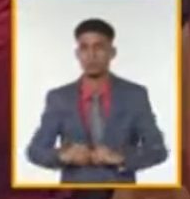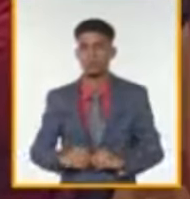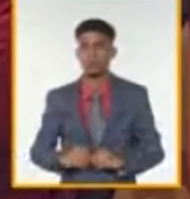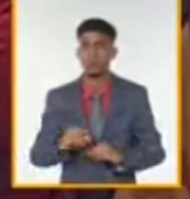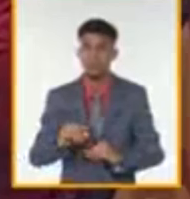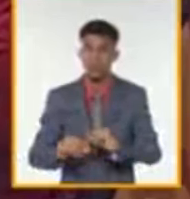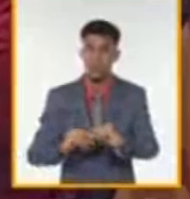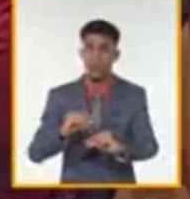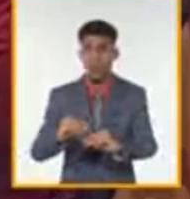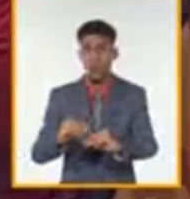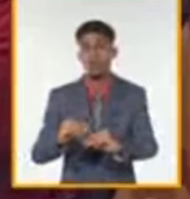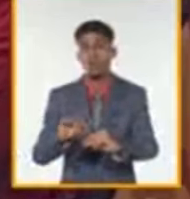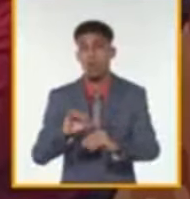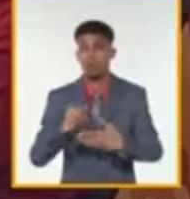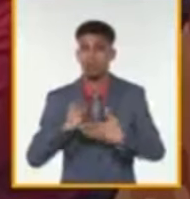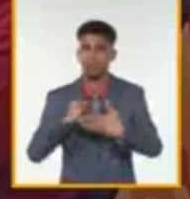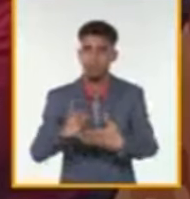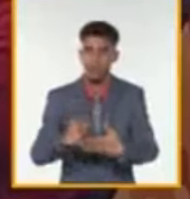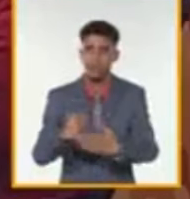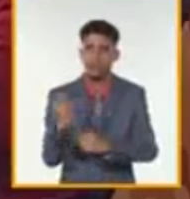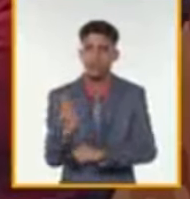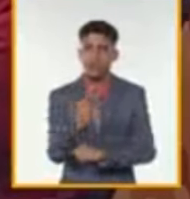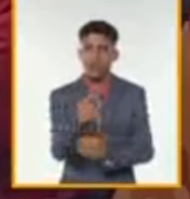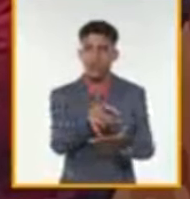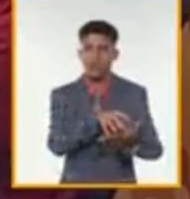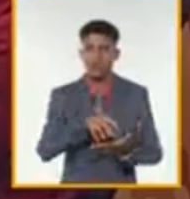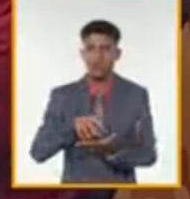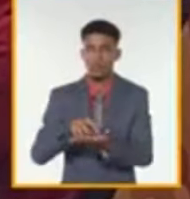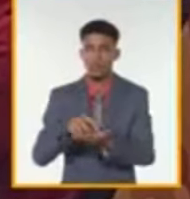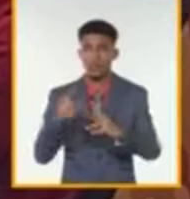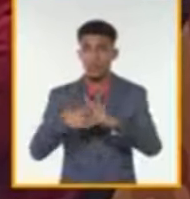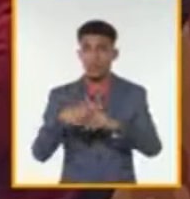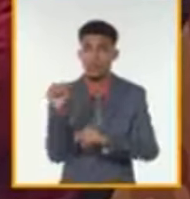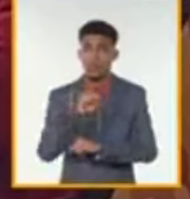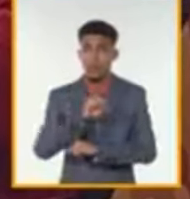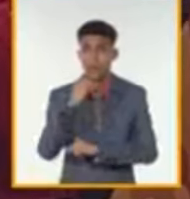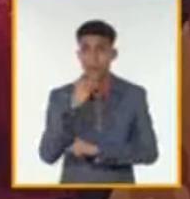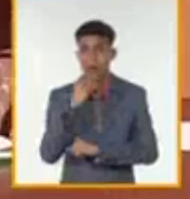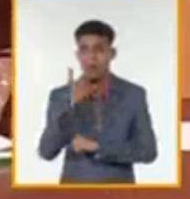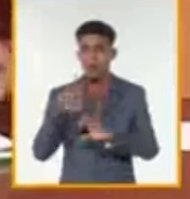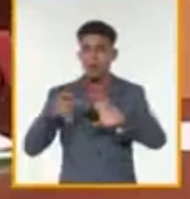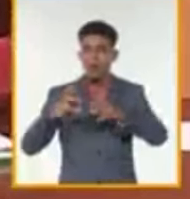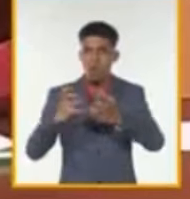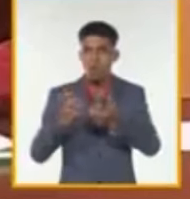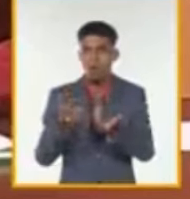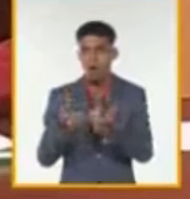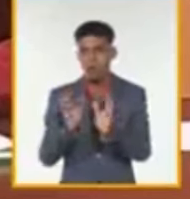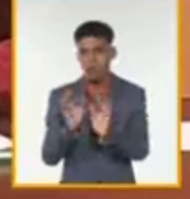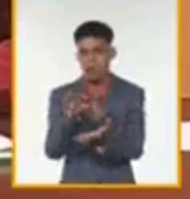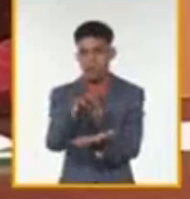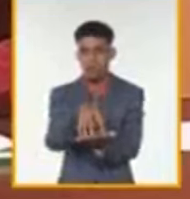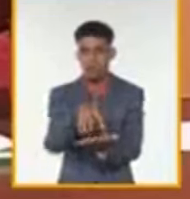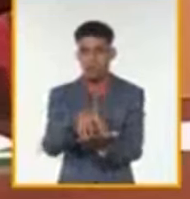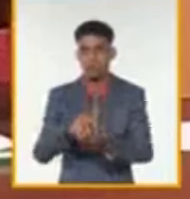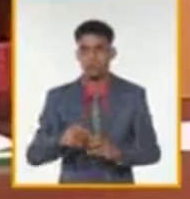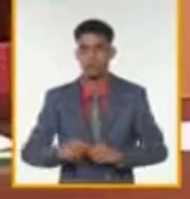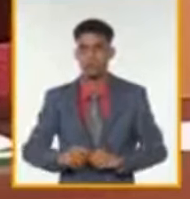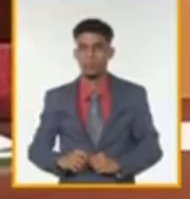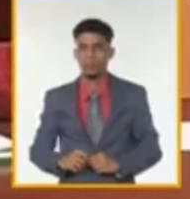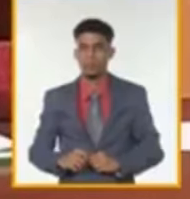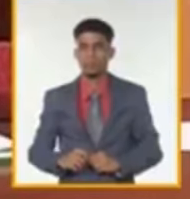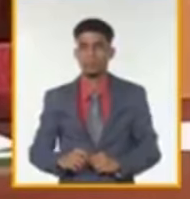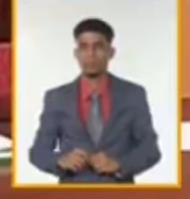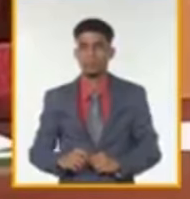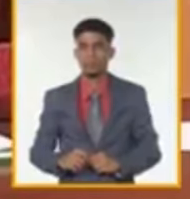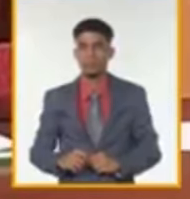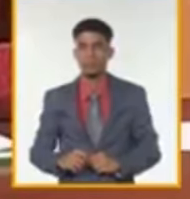estos lugares y también eh lograr lo que nosotros queremos en el tema de la de la imagen y bueno lo que más percibe la población que